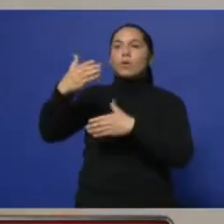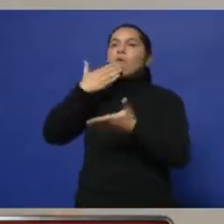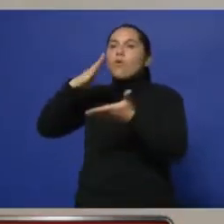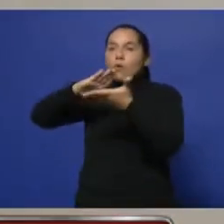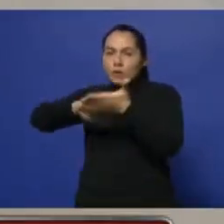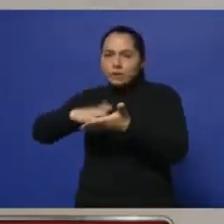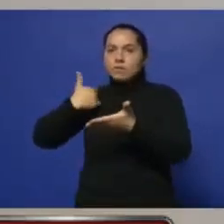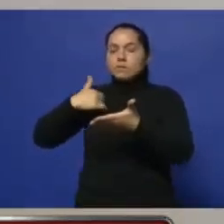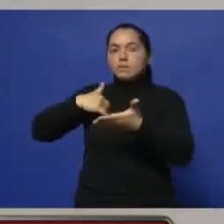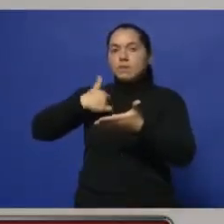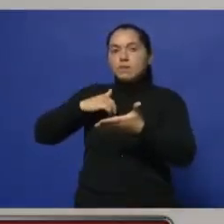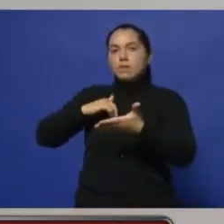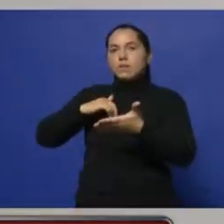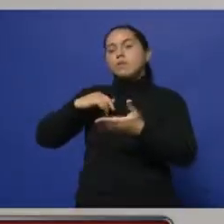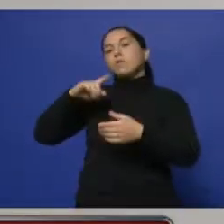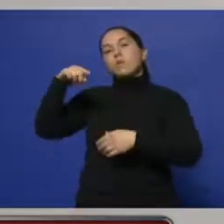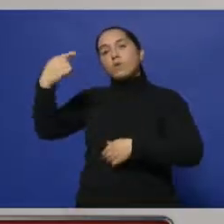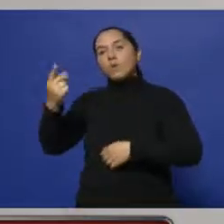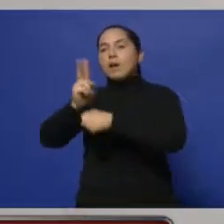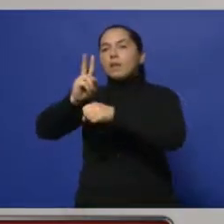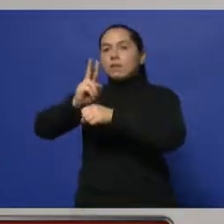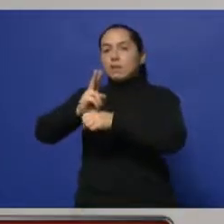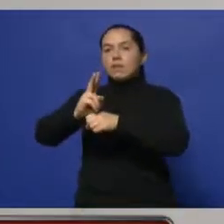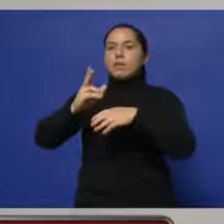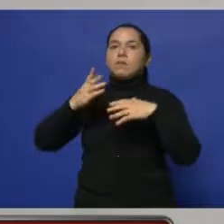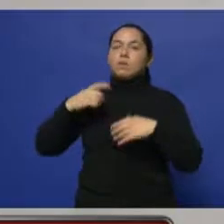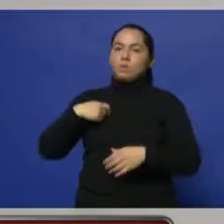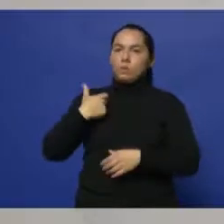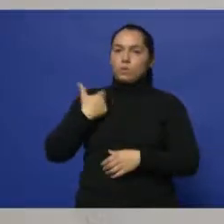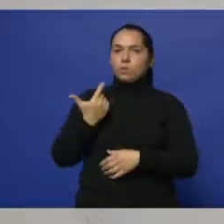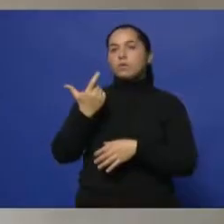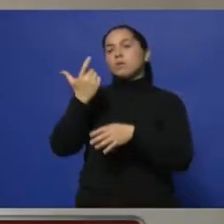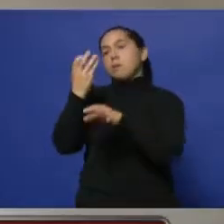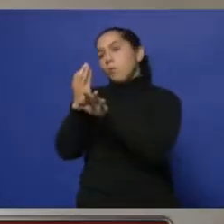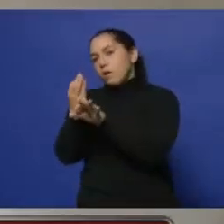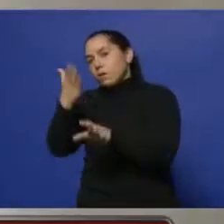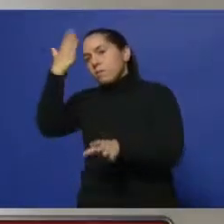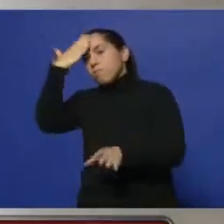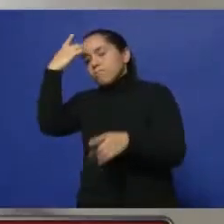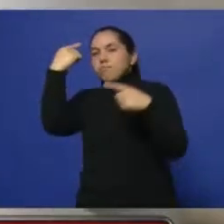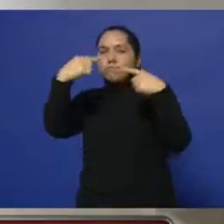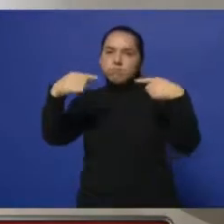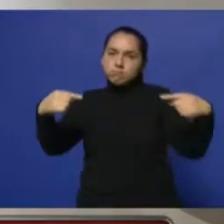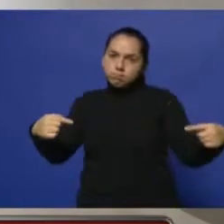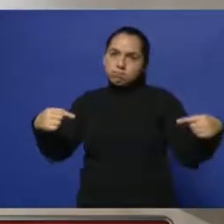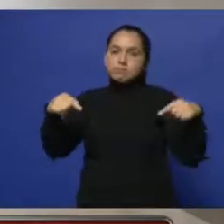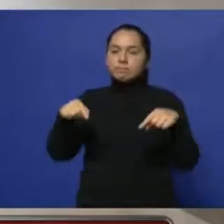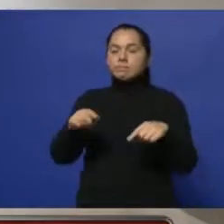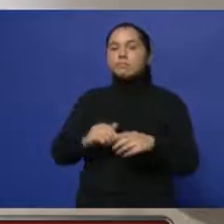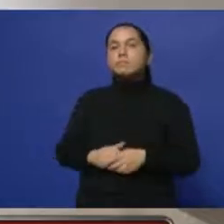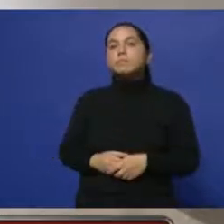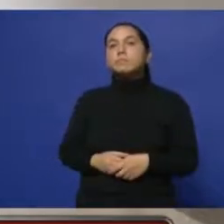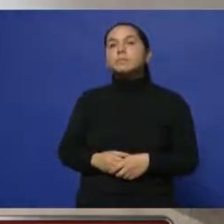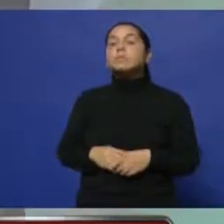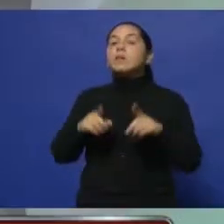también los servicios de atención social que el Municerca presta en lo educativo, en lo cultural, etc. Después